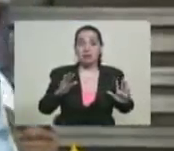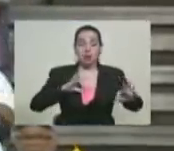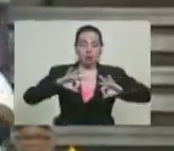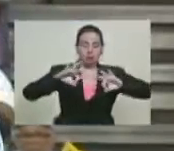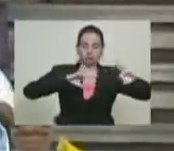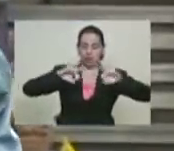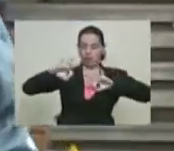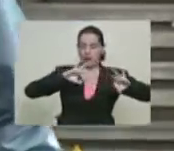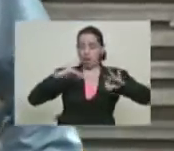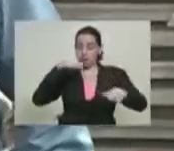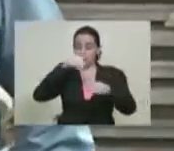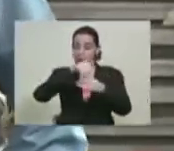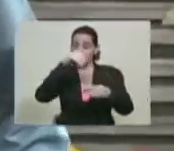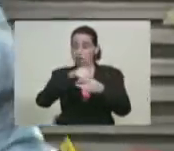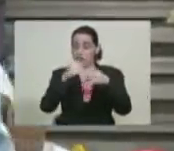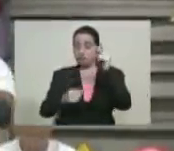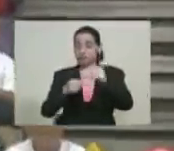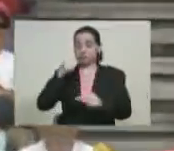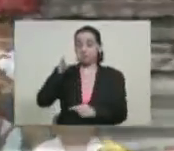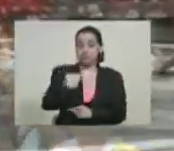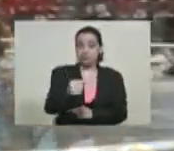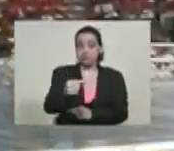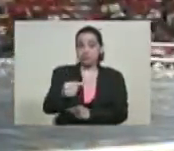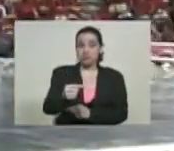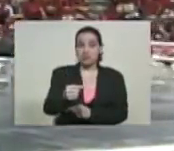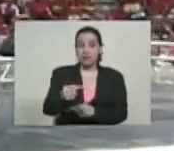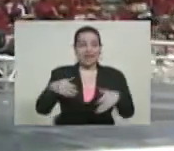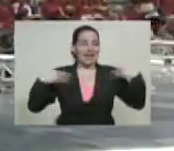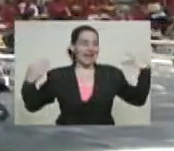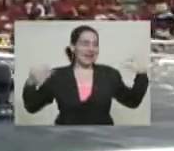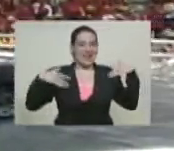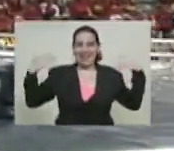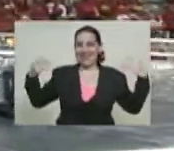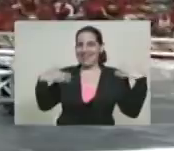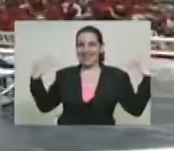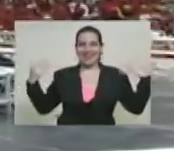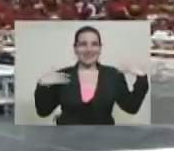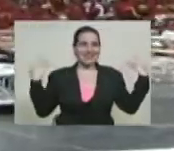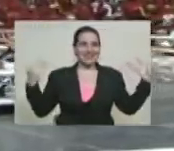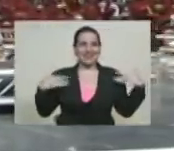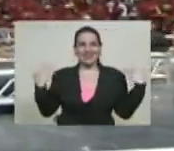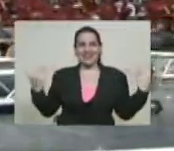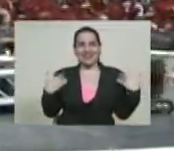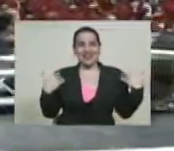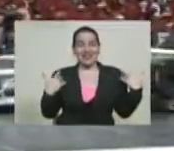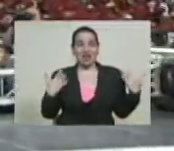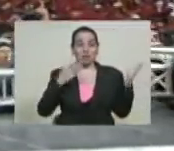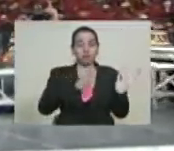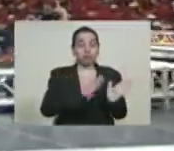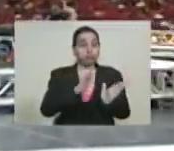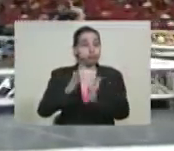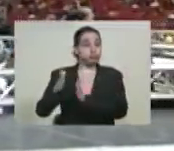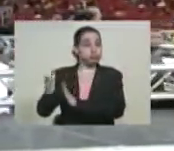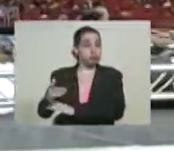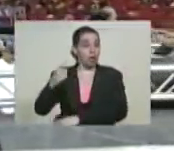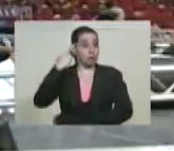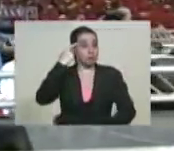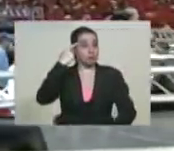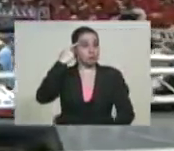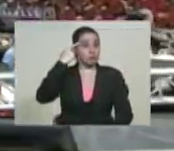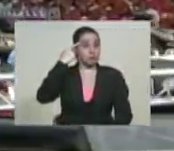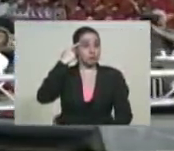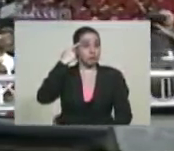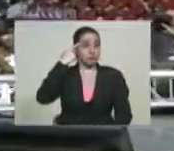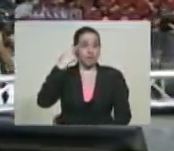Prepararnos para votar con mucha alegría, con mucha organización, con